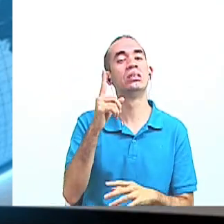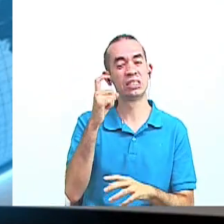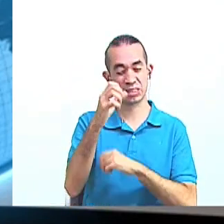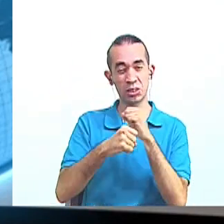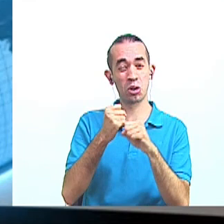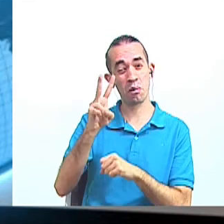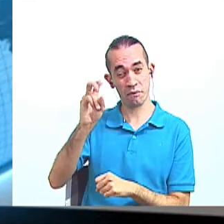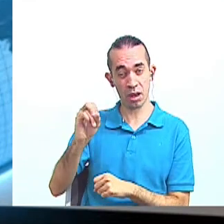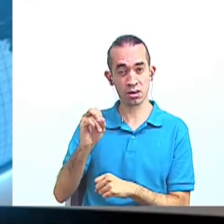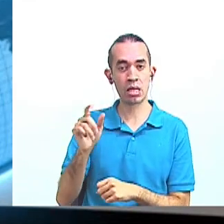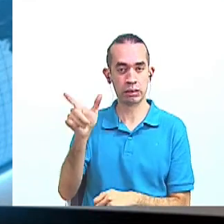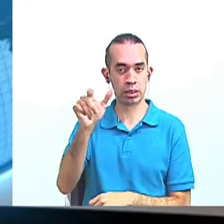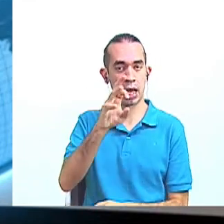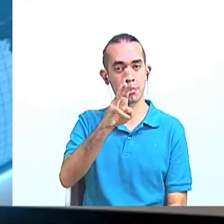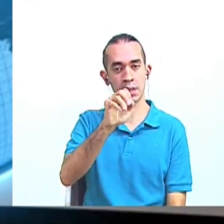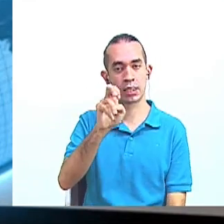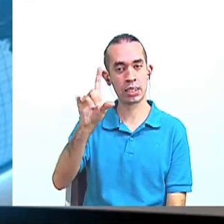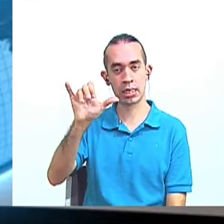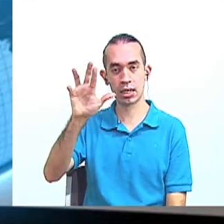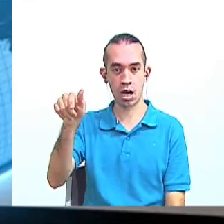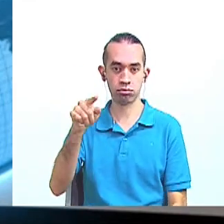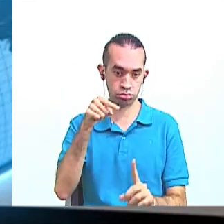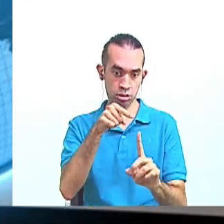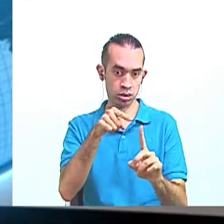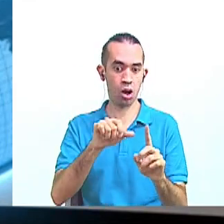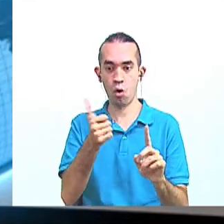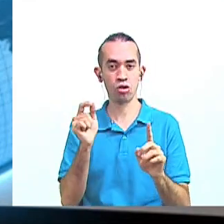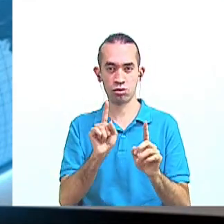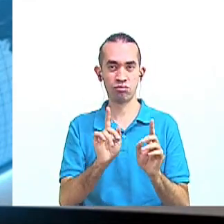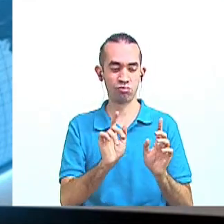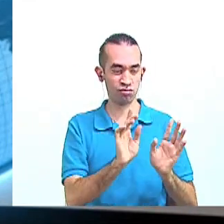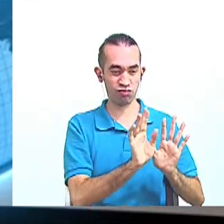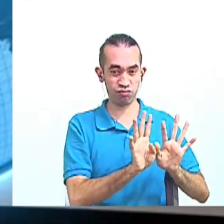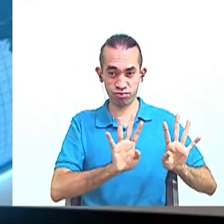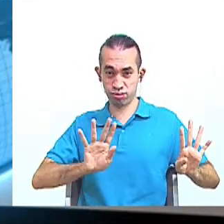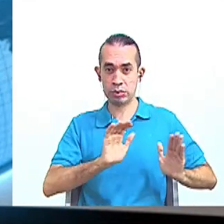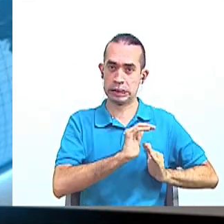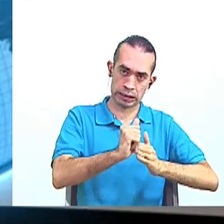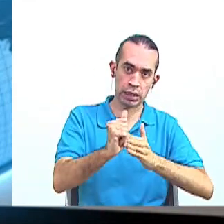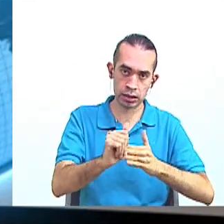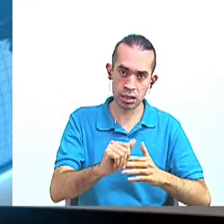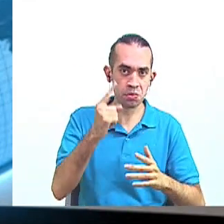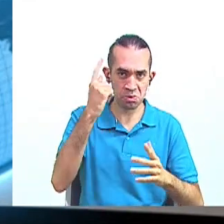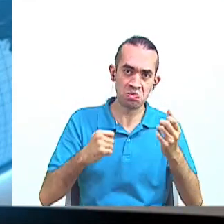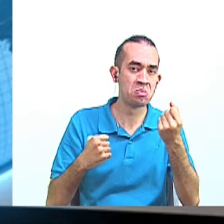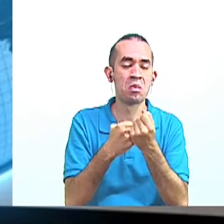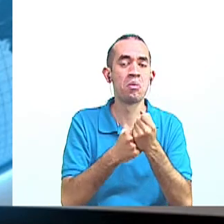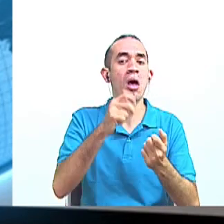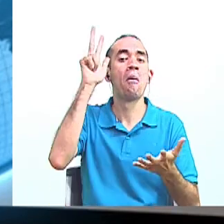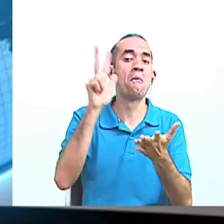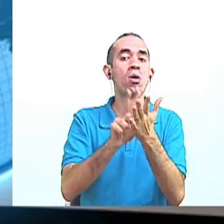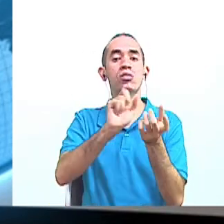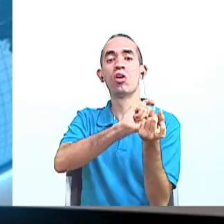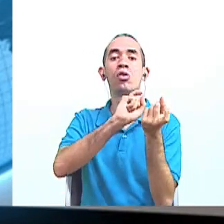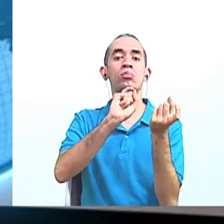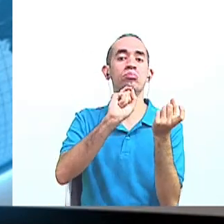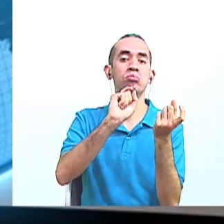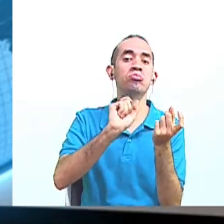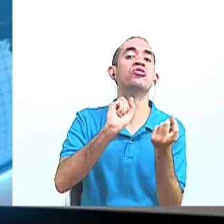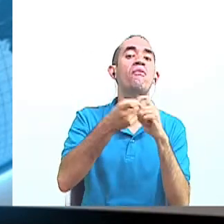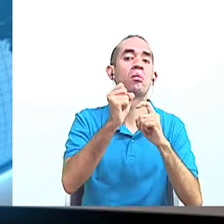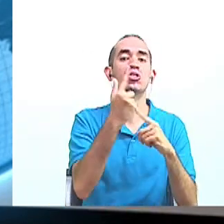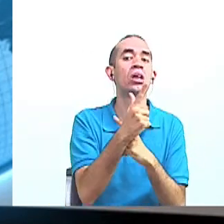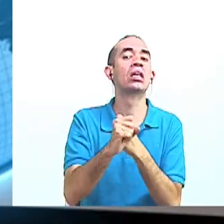dirigentes que permitieron la aprobación de las garantías sociales en nuestro país en los años 40. Más adelante, en próximos